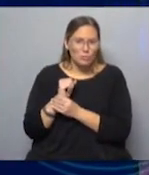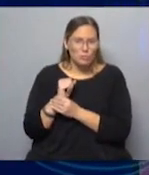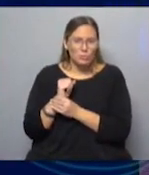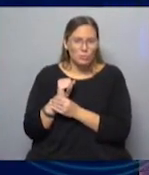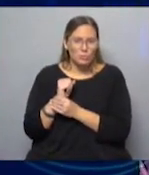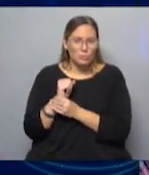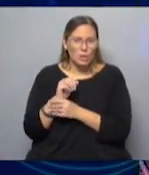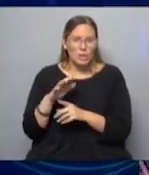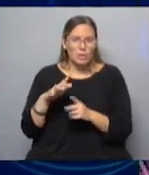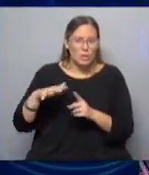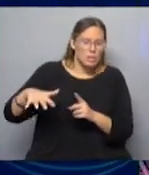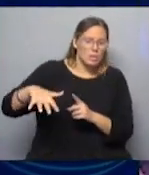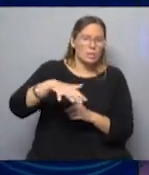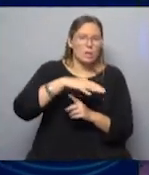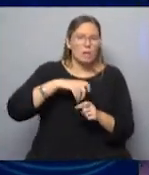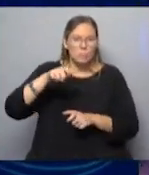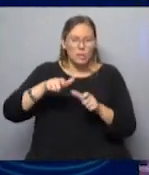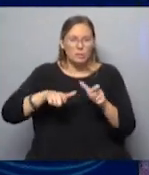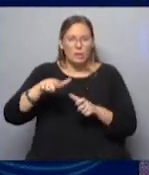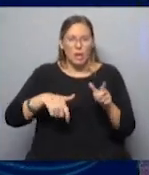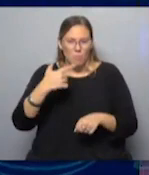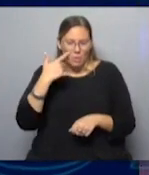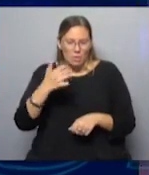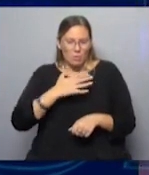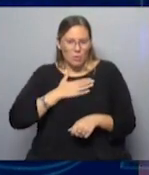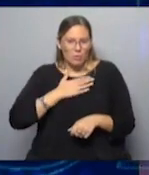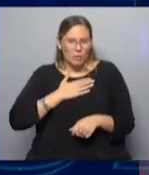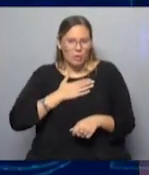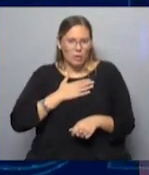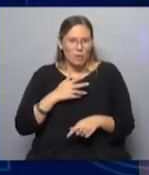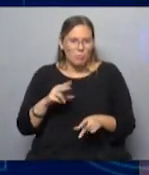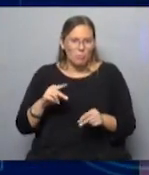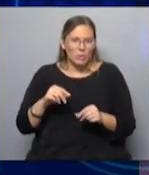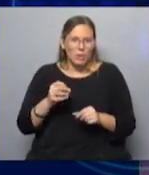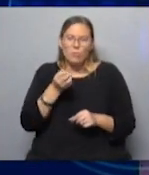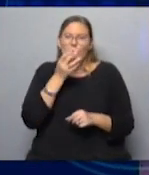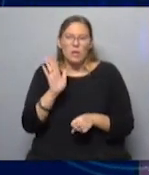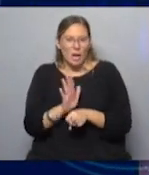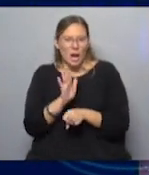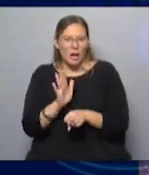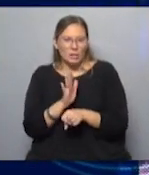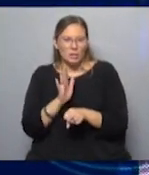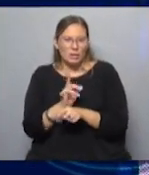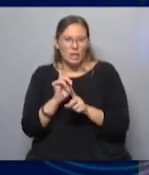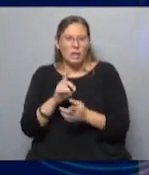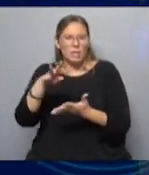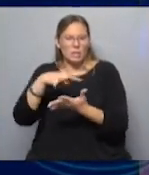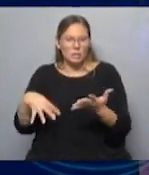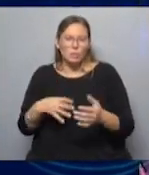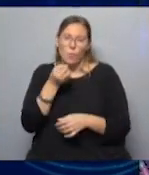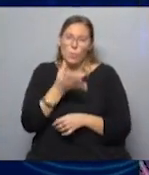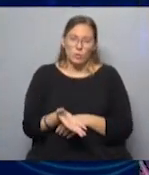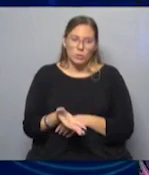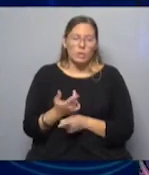y me rodea de esa gente y ahí donde me di cuenta que dije bueno para ser una buena actriz para ser buenos textos